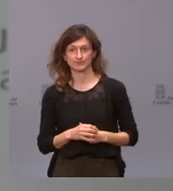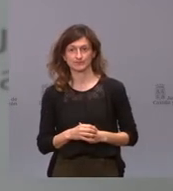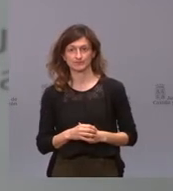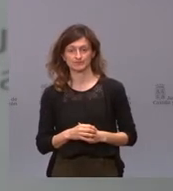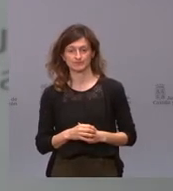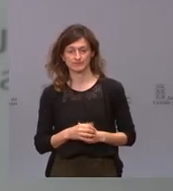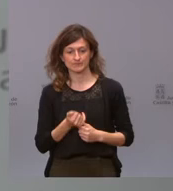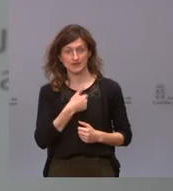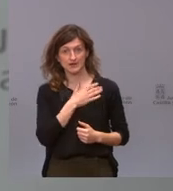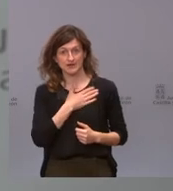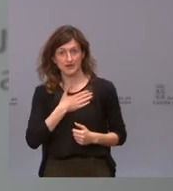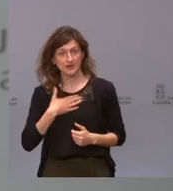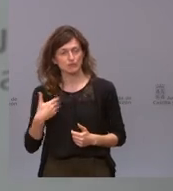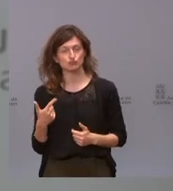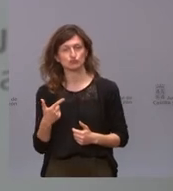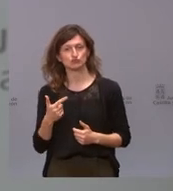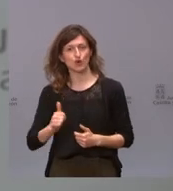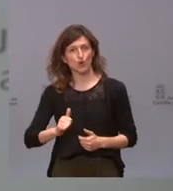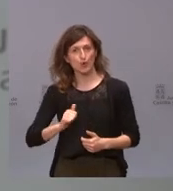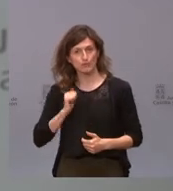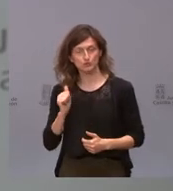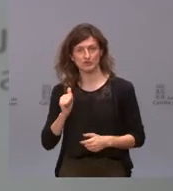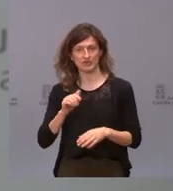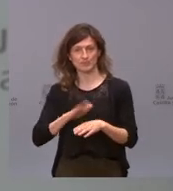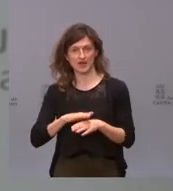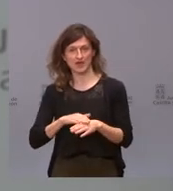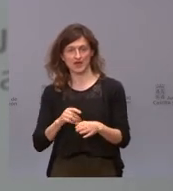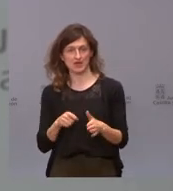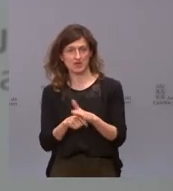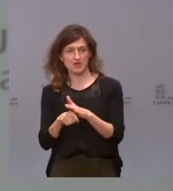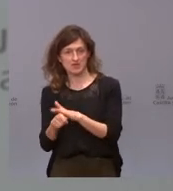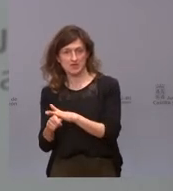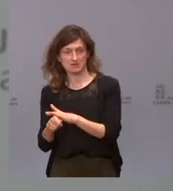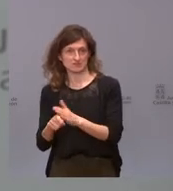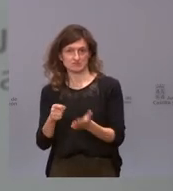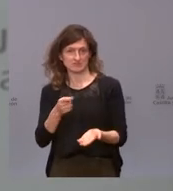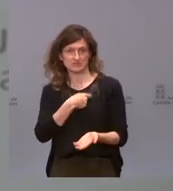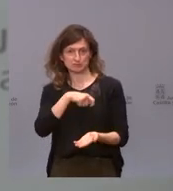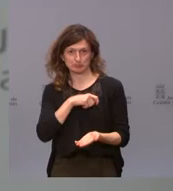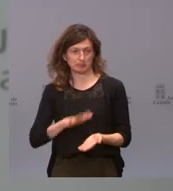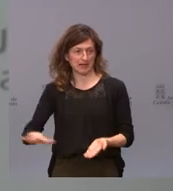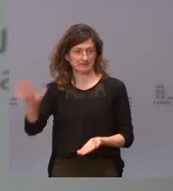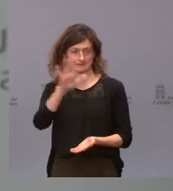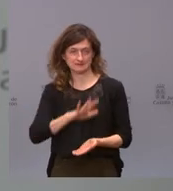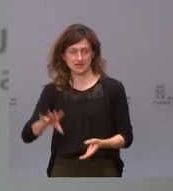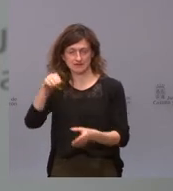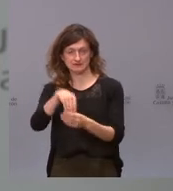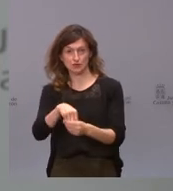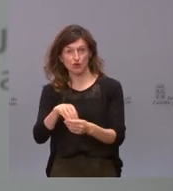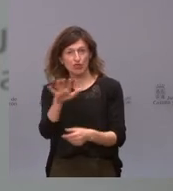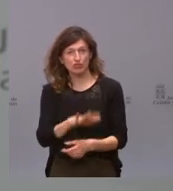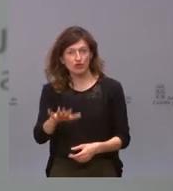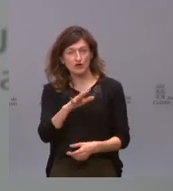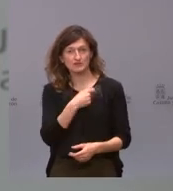que esto sea como digo una oportunidad para invertir en la españa interior hay muchas zonas de este país